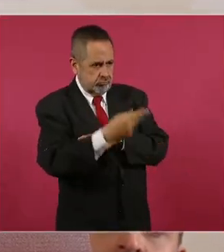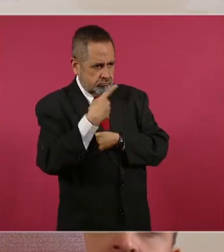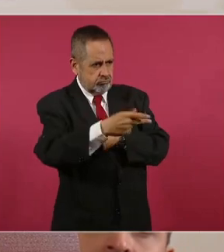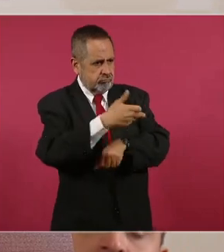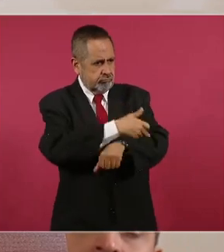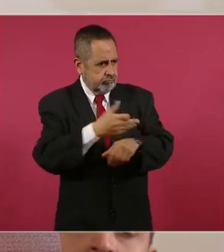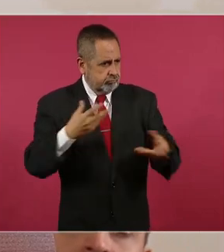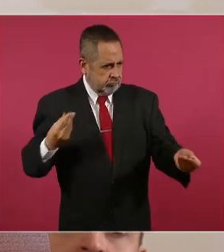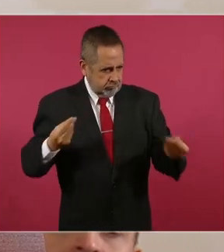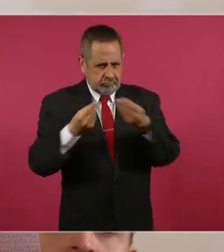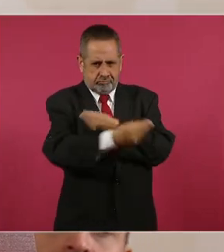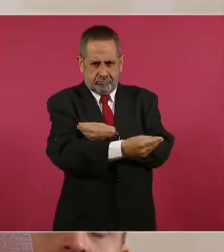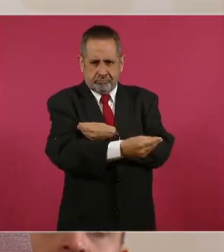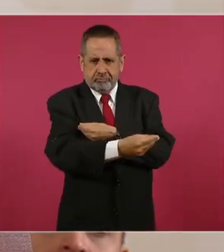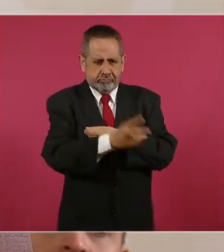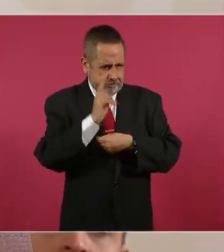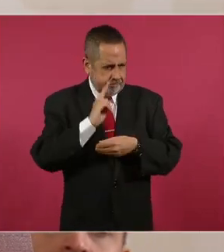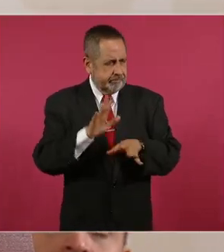familia.